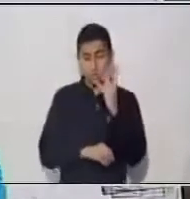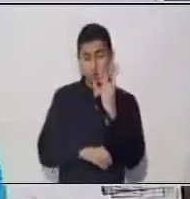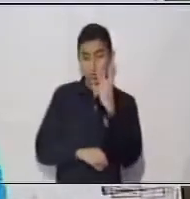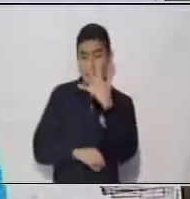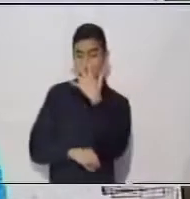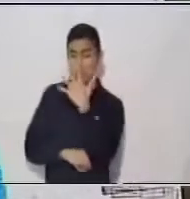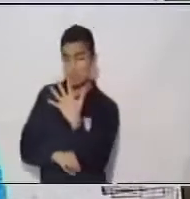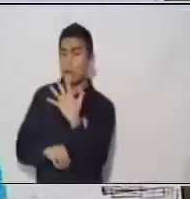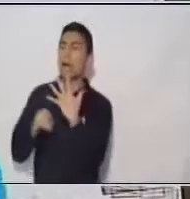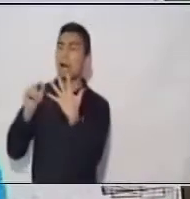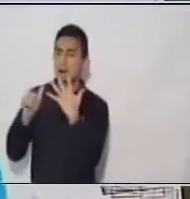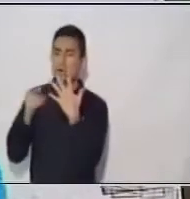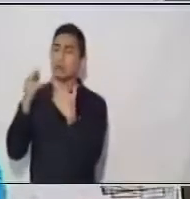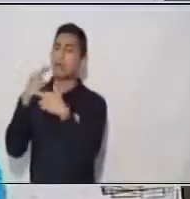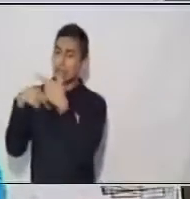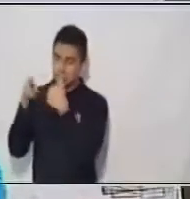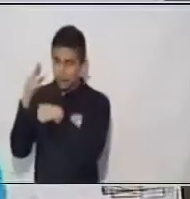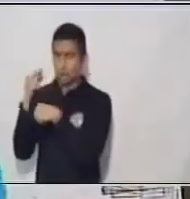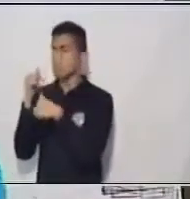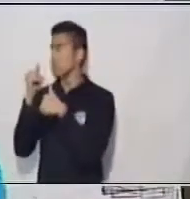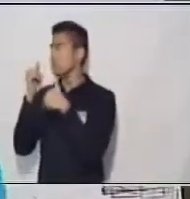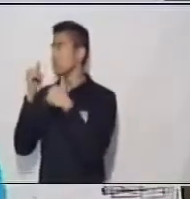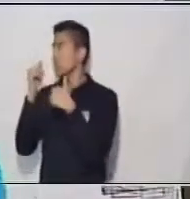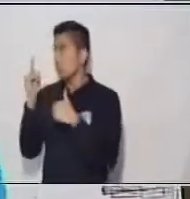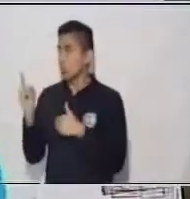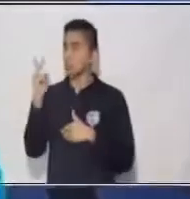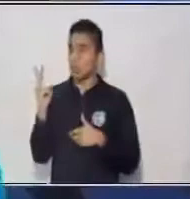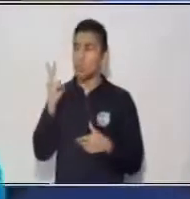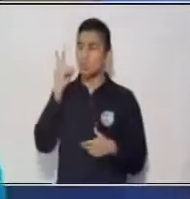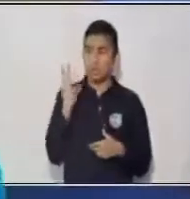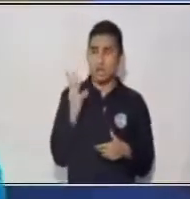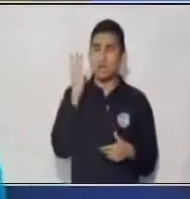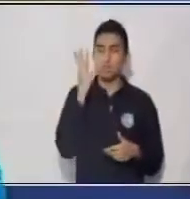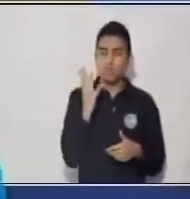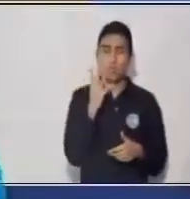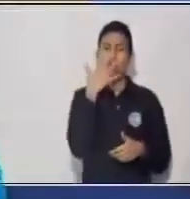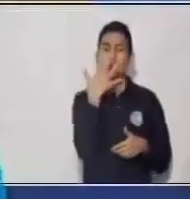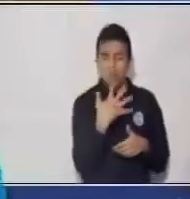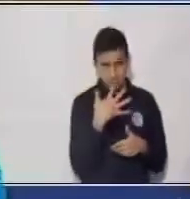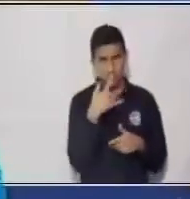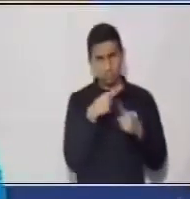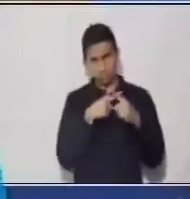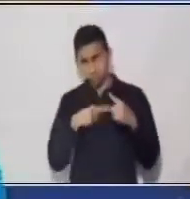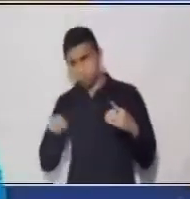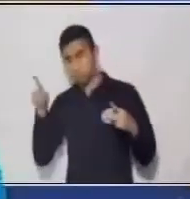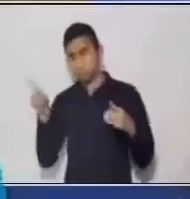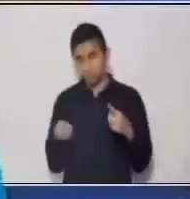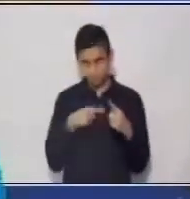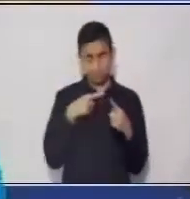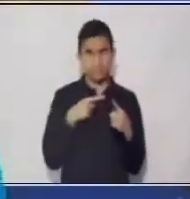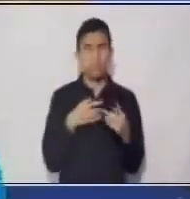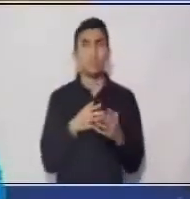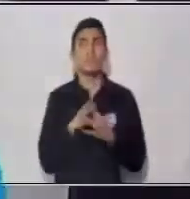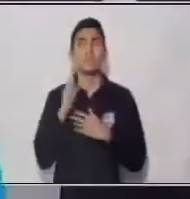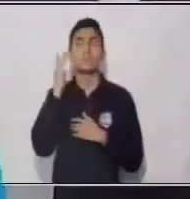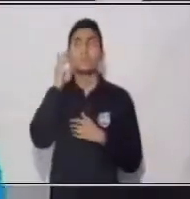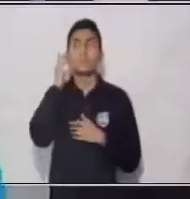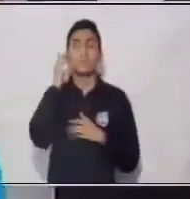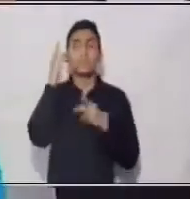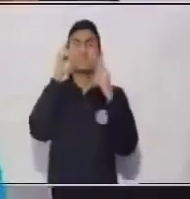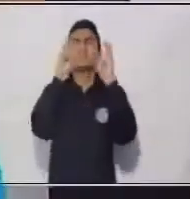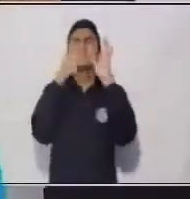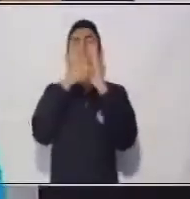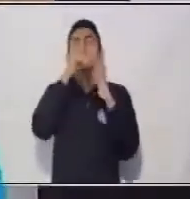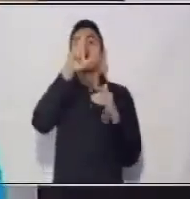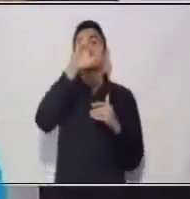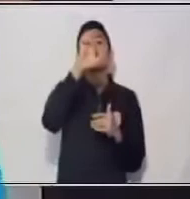a este punto y ahora voy a regresar donde yo estaba. 1, 2, 3, 4, 5. El recorrido